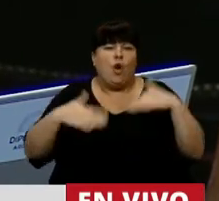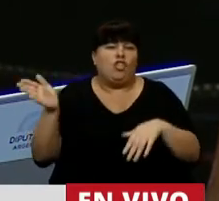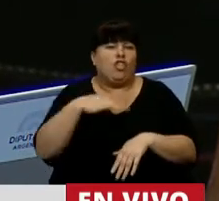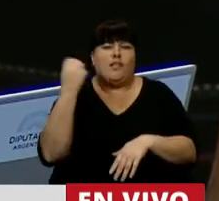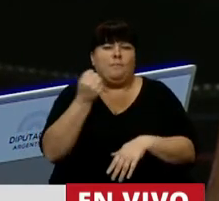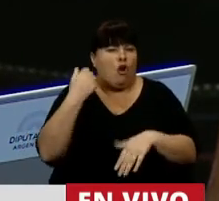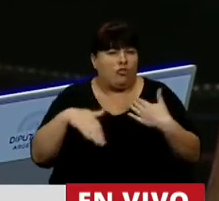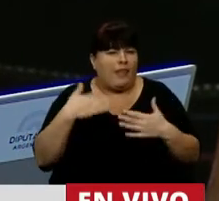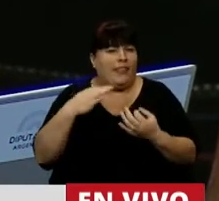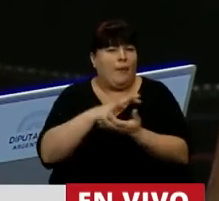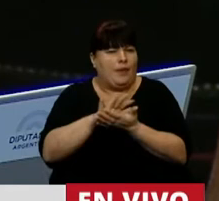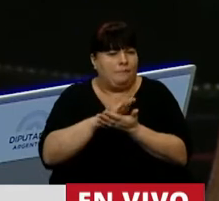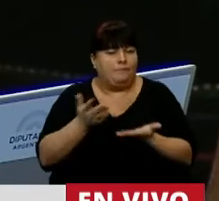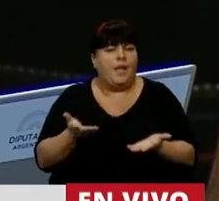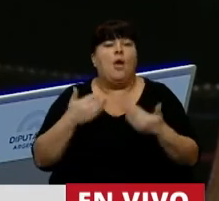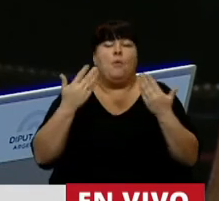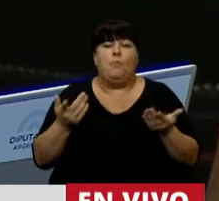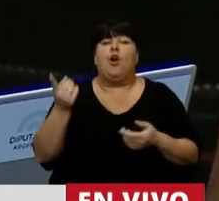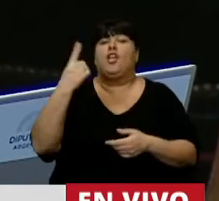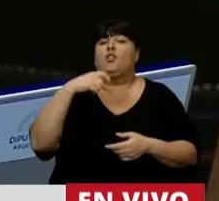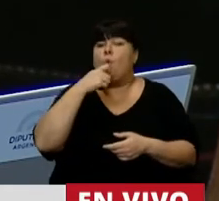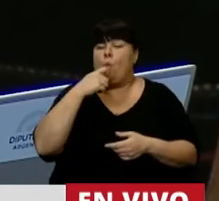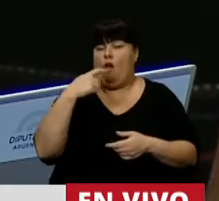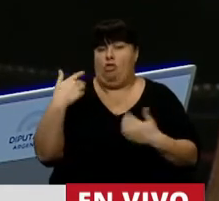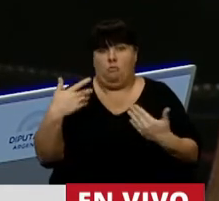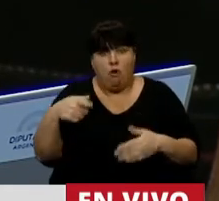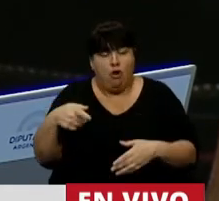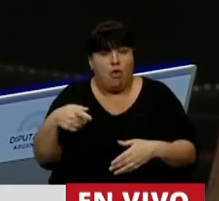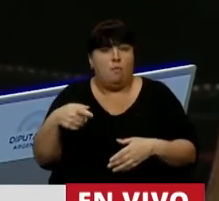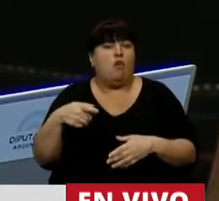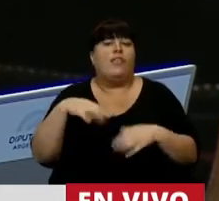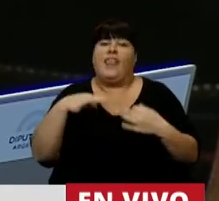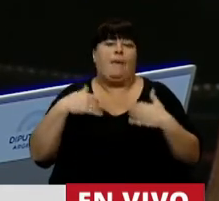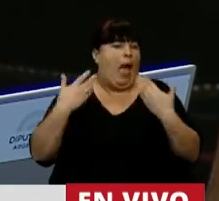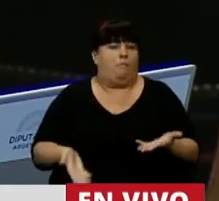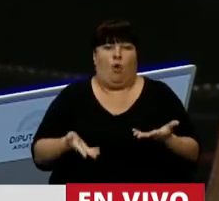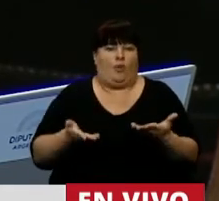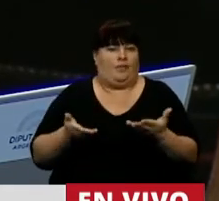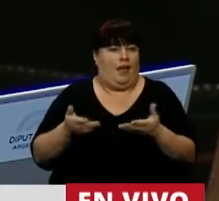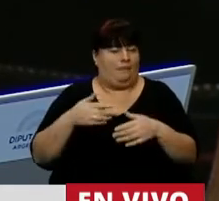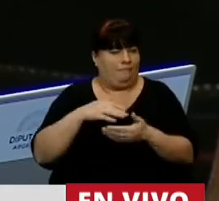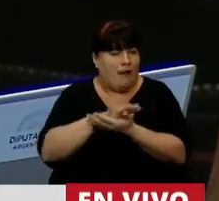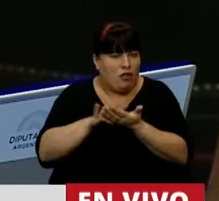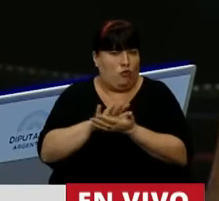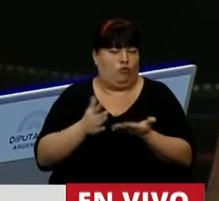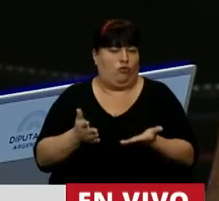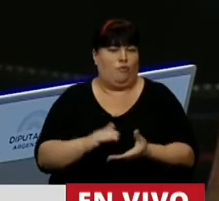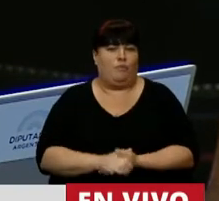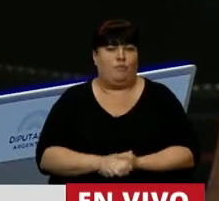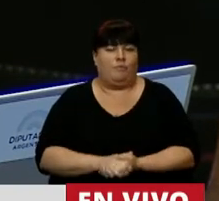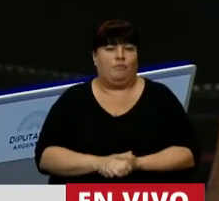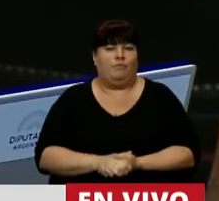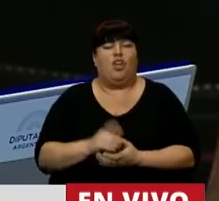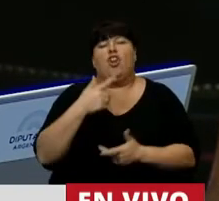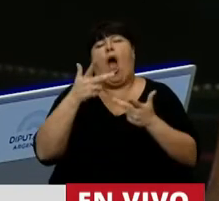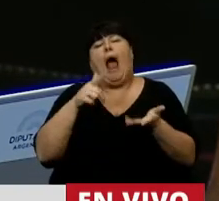urgentes, y es por eso que cuando tenemos la oportunidad tenemos que abordarlo. Entonces,